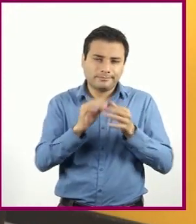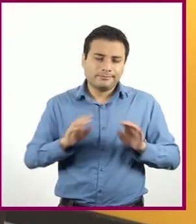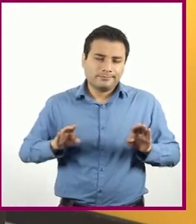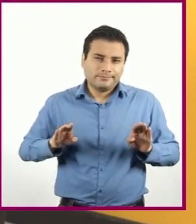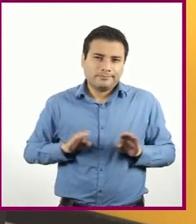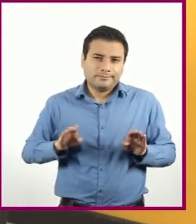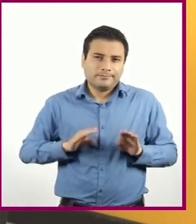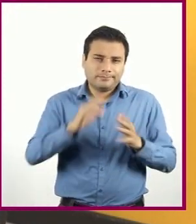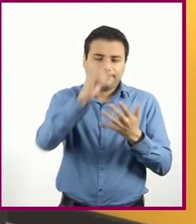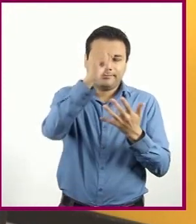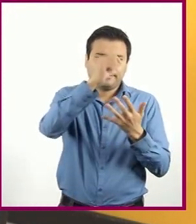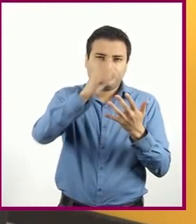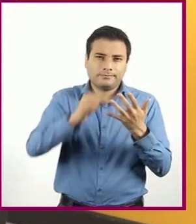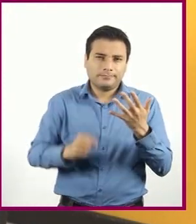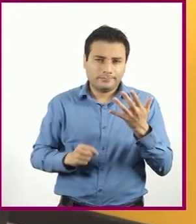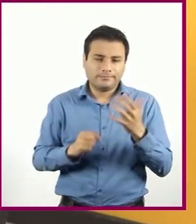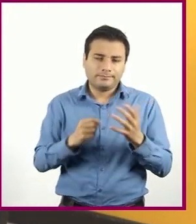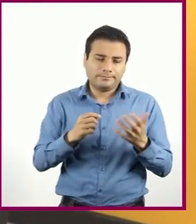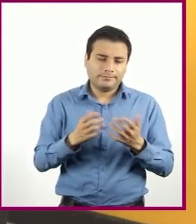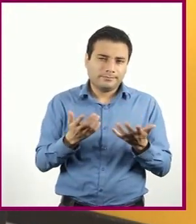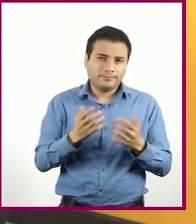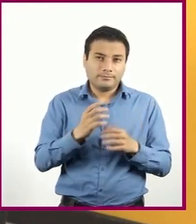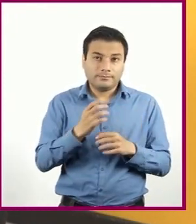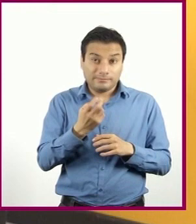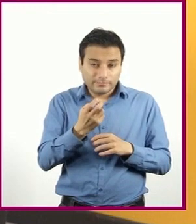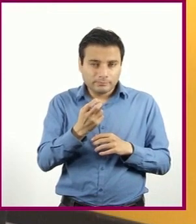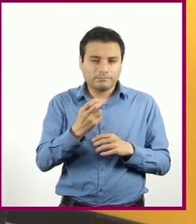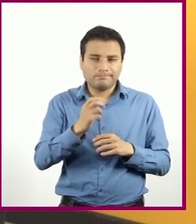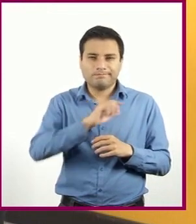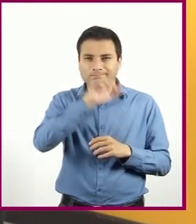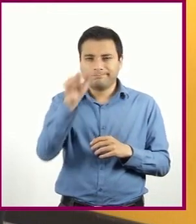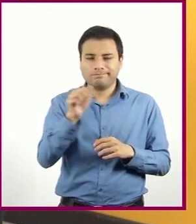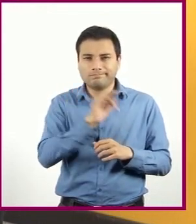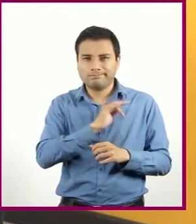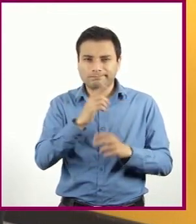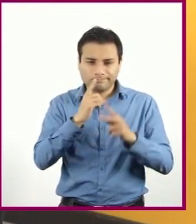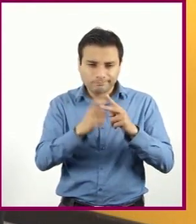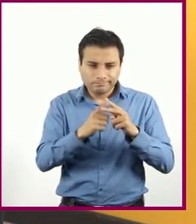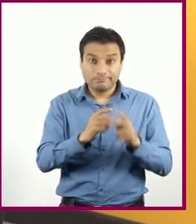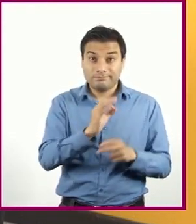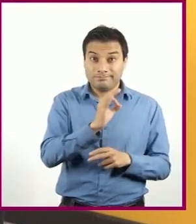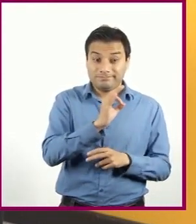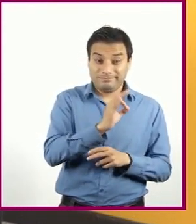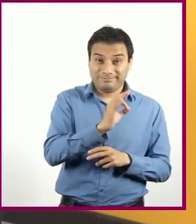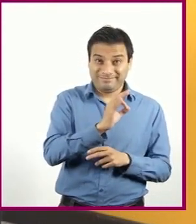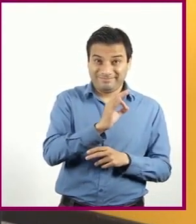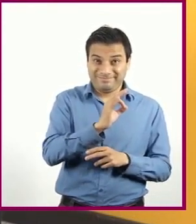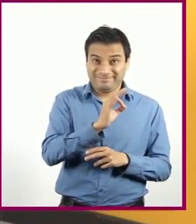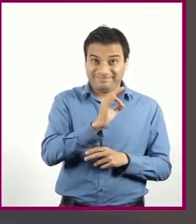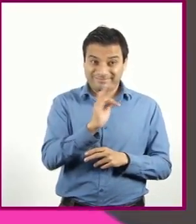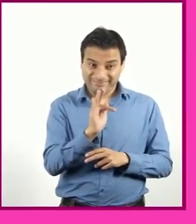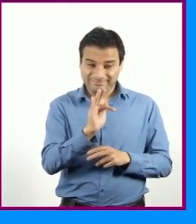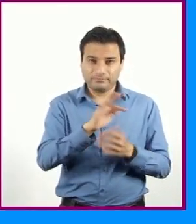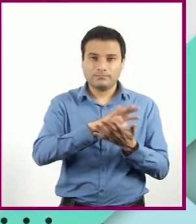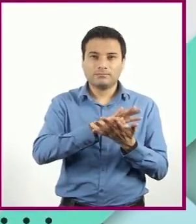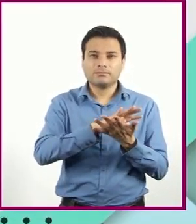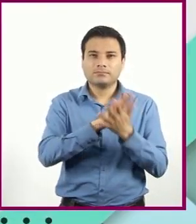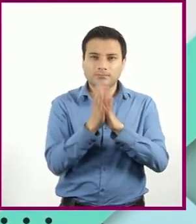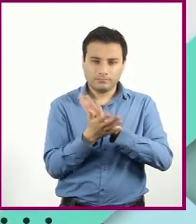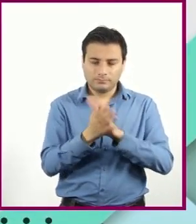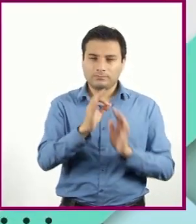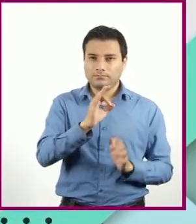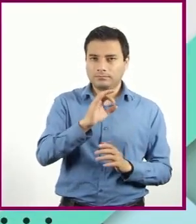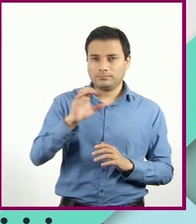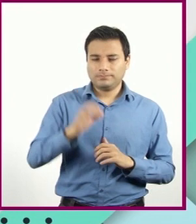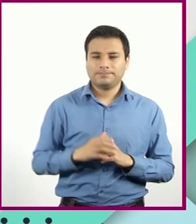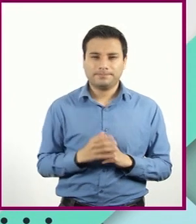igualdad y decide aplicarlas para encontrar la equivalencia de grados Fahrenheit conociendo los grados centígrados.